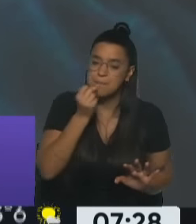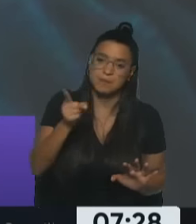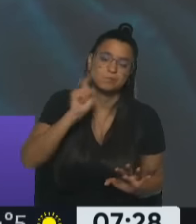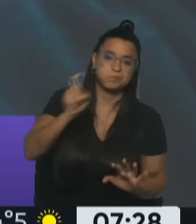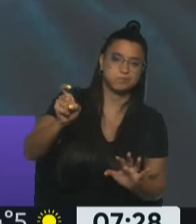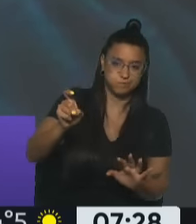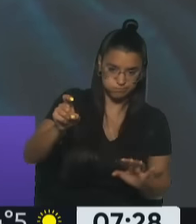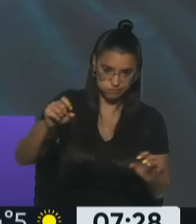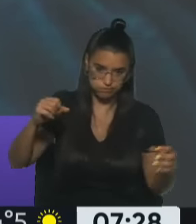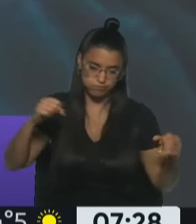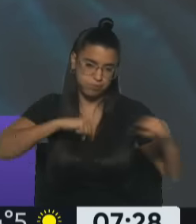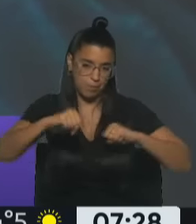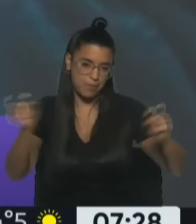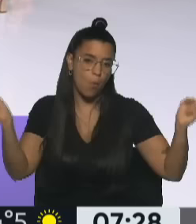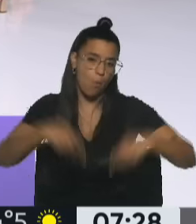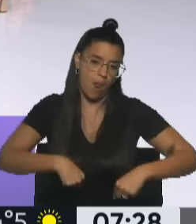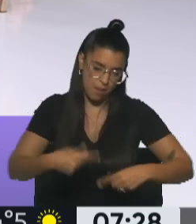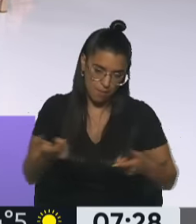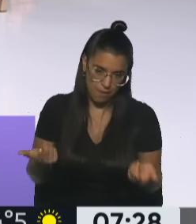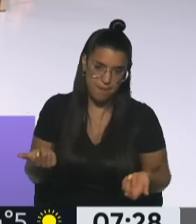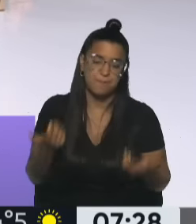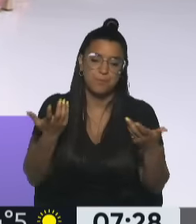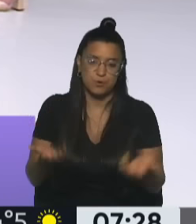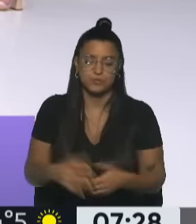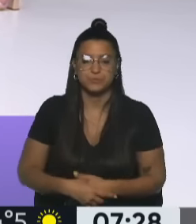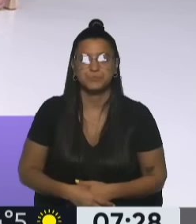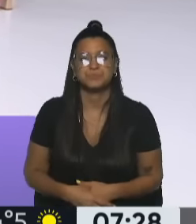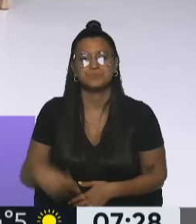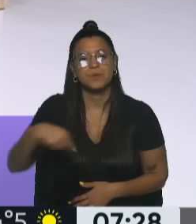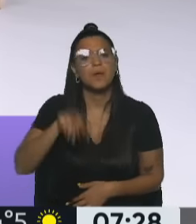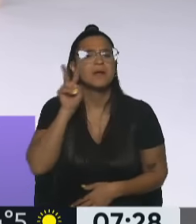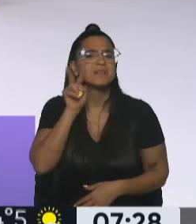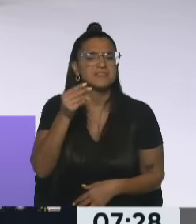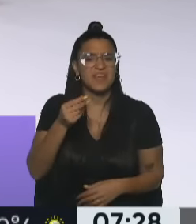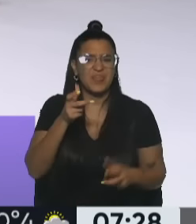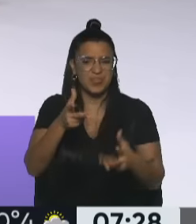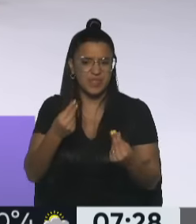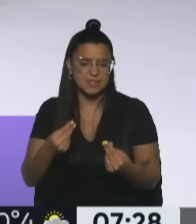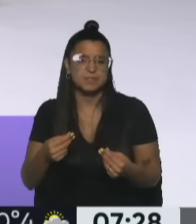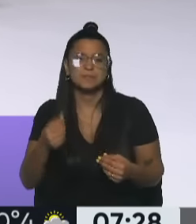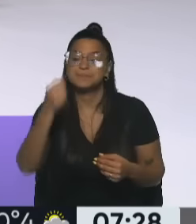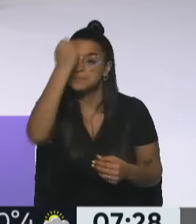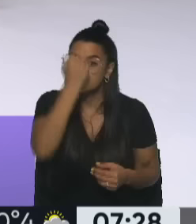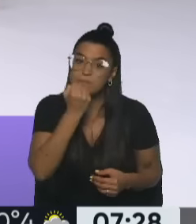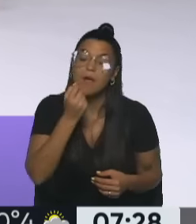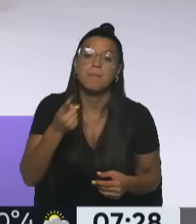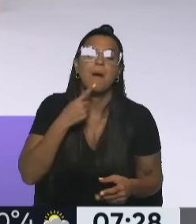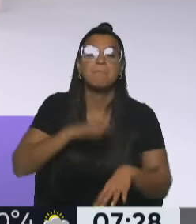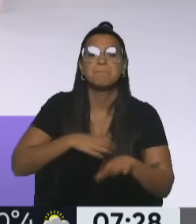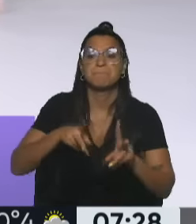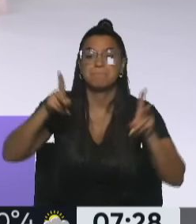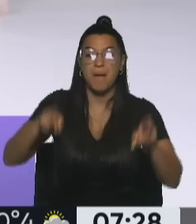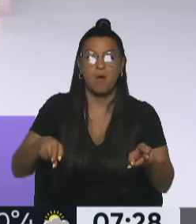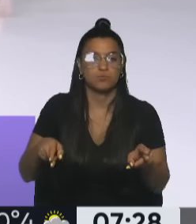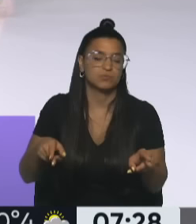el alto el fuego y que por eso se reanudan los combates. Veamos lo que dice. Hamás violó la pausa operativa